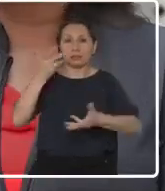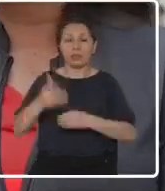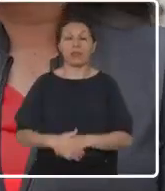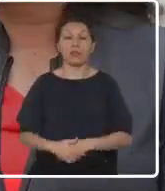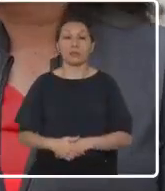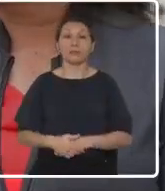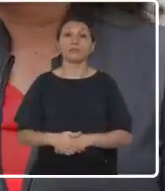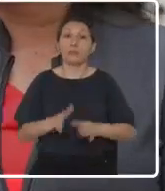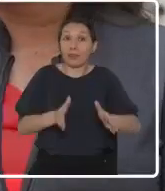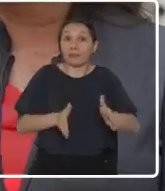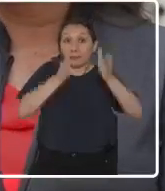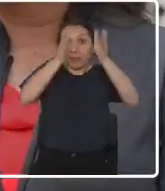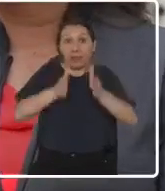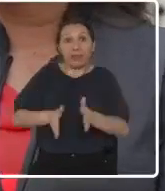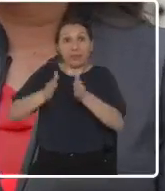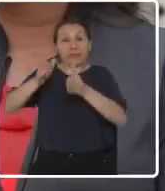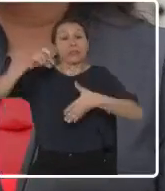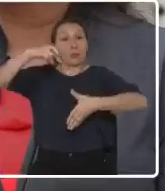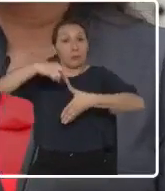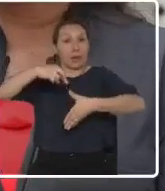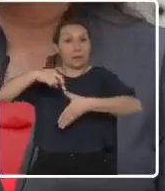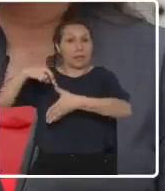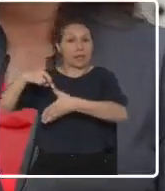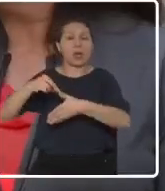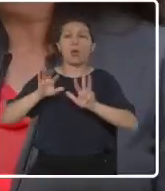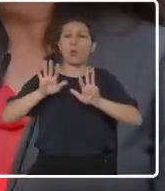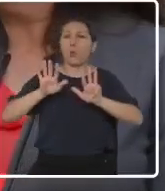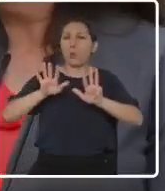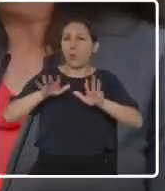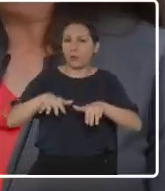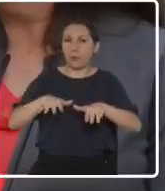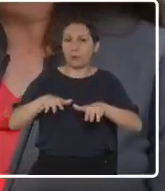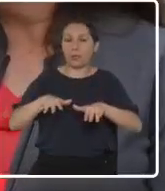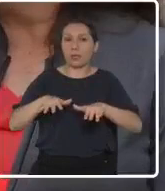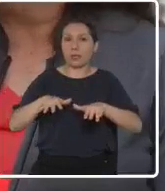En la Villa Panamericana llegamos a tener 9.000,